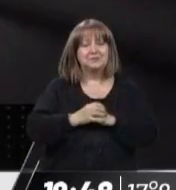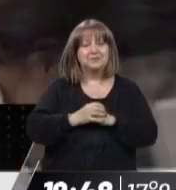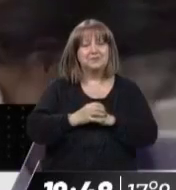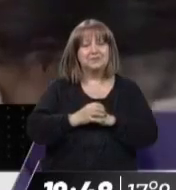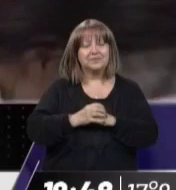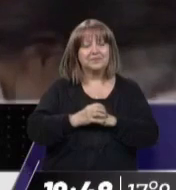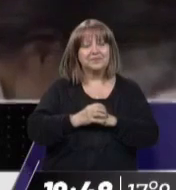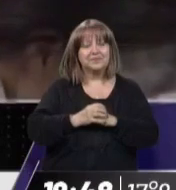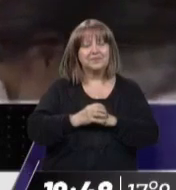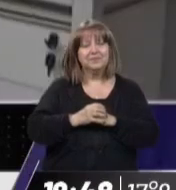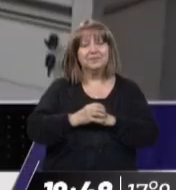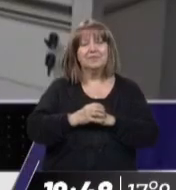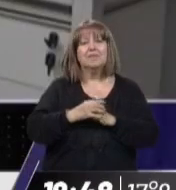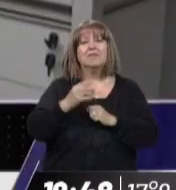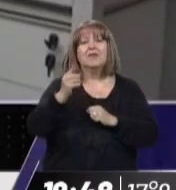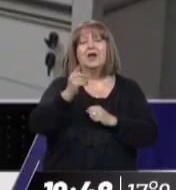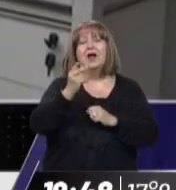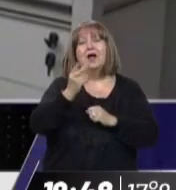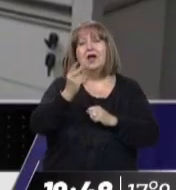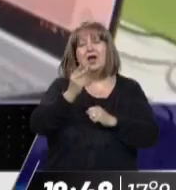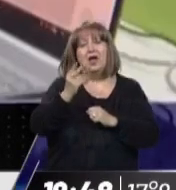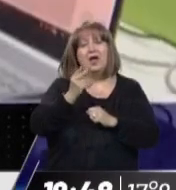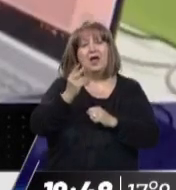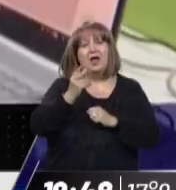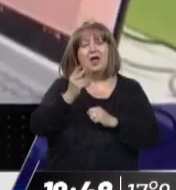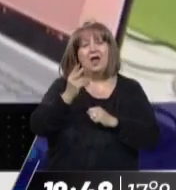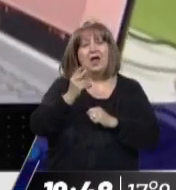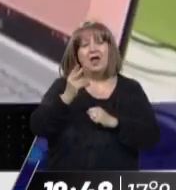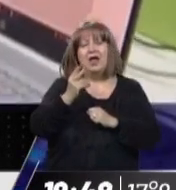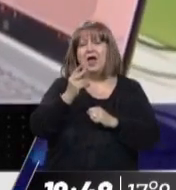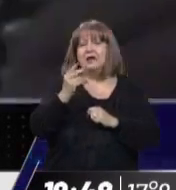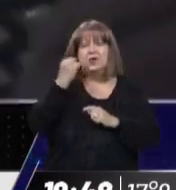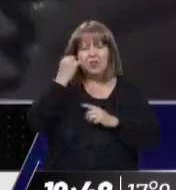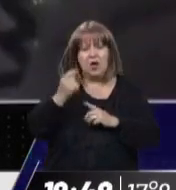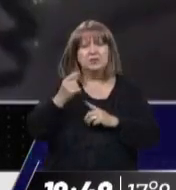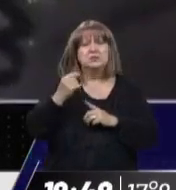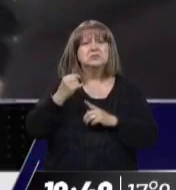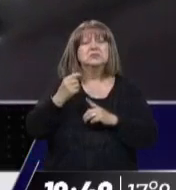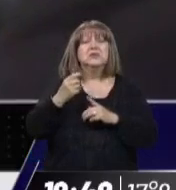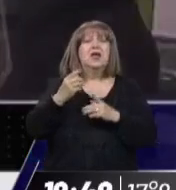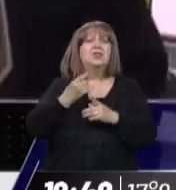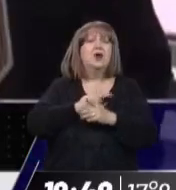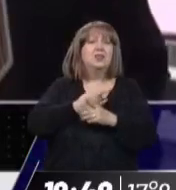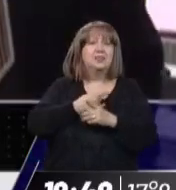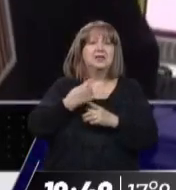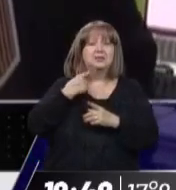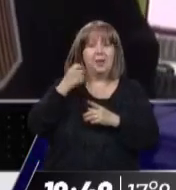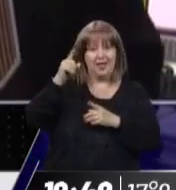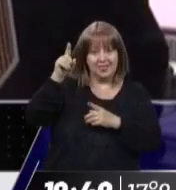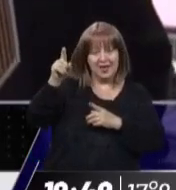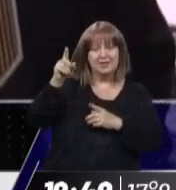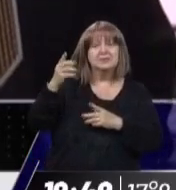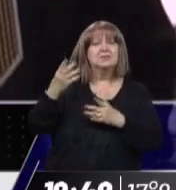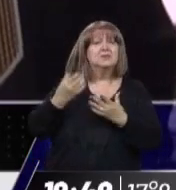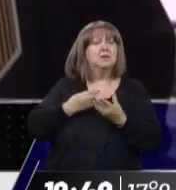Shen y Chao son profesores de español e importan de Perú peluches elaborados con lana natural de alpaca. Estos días tienen más trabajo